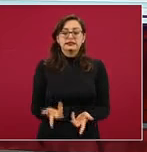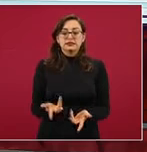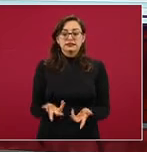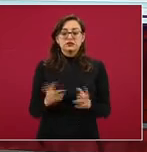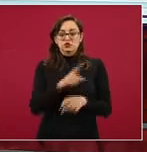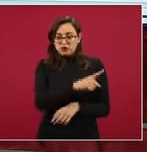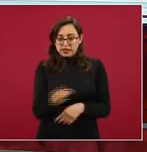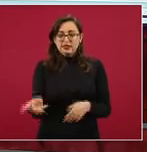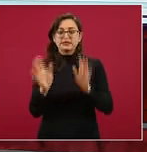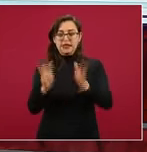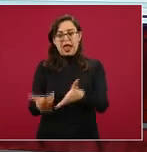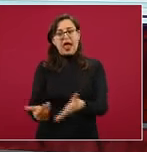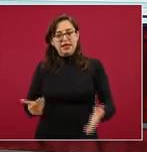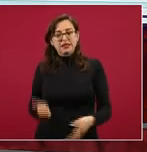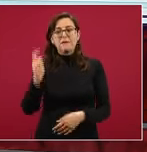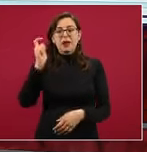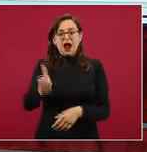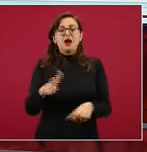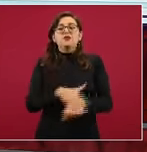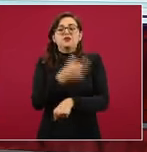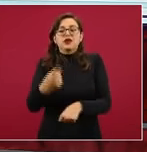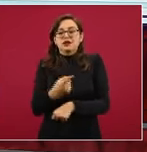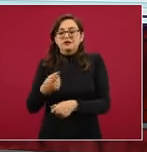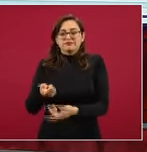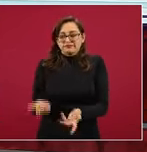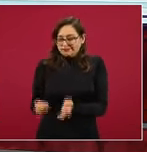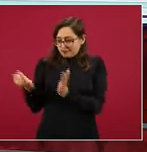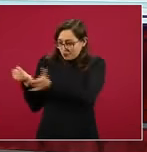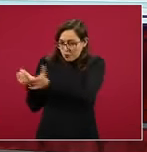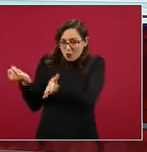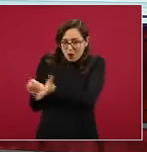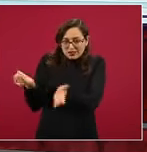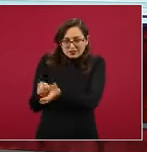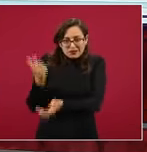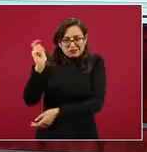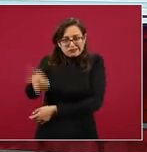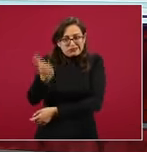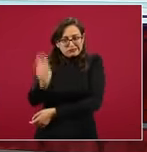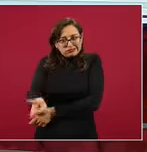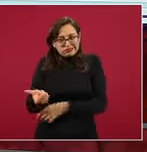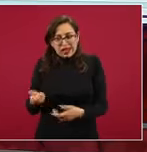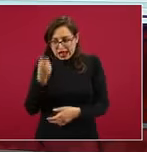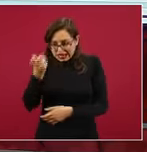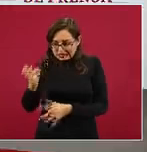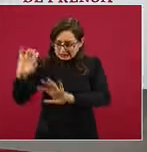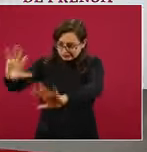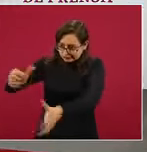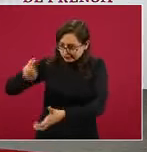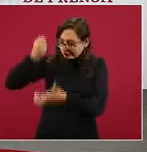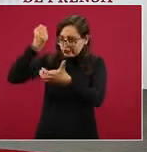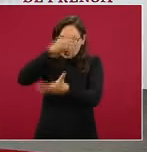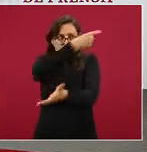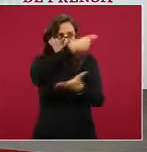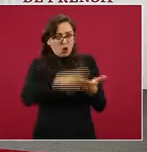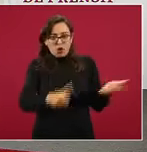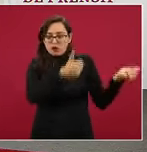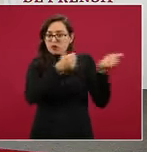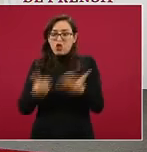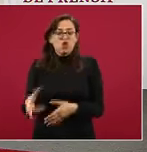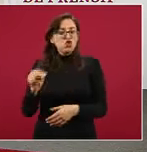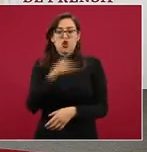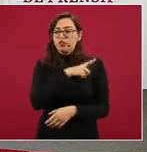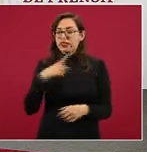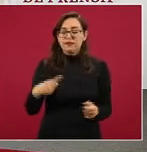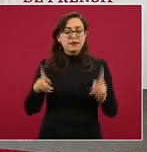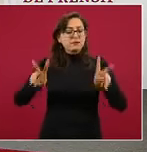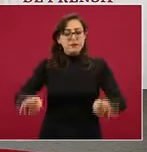pagaron. Todos los que pagamos impuestos, ya la pagamos. Entonces, esta vacuna no se debe vender, su